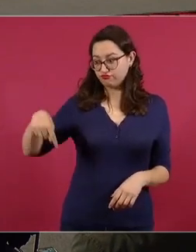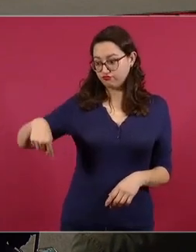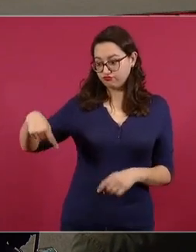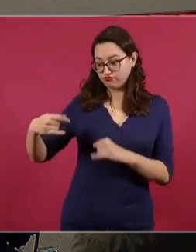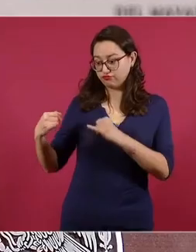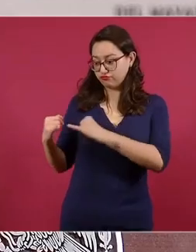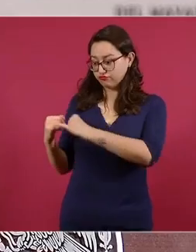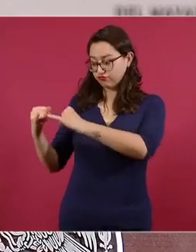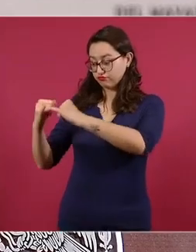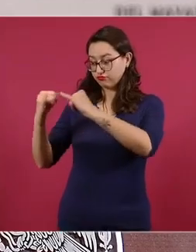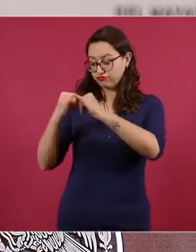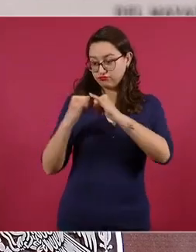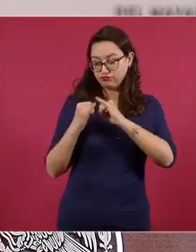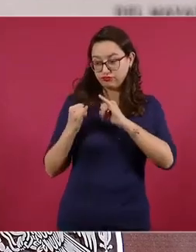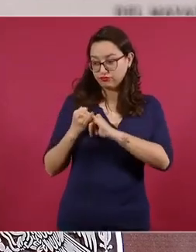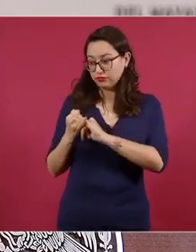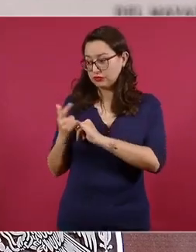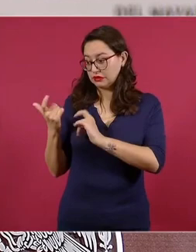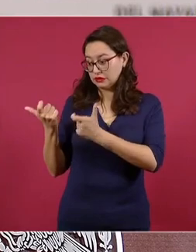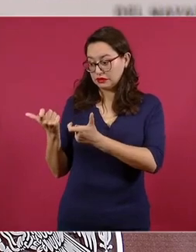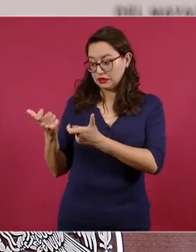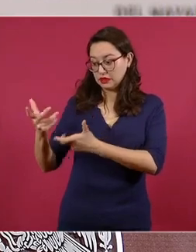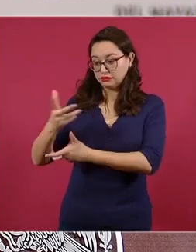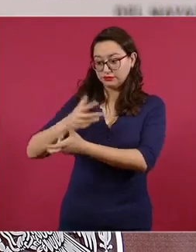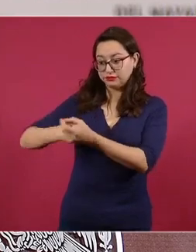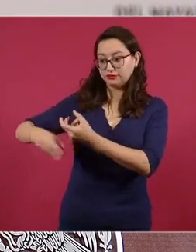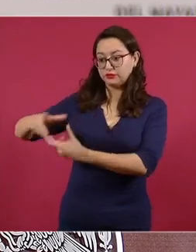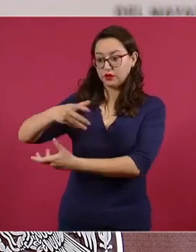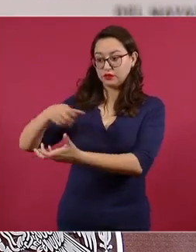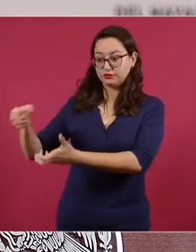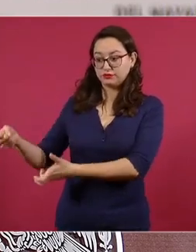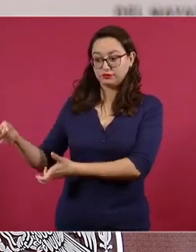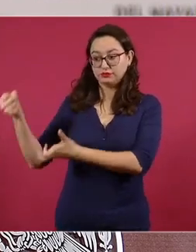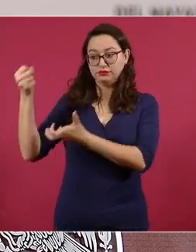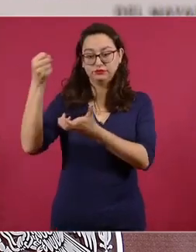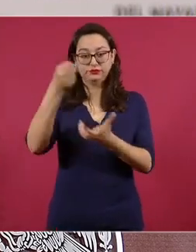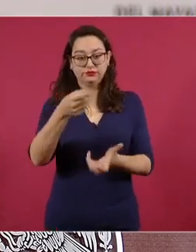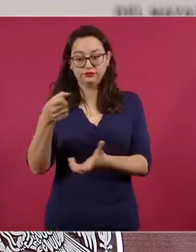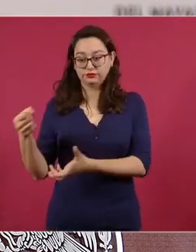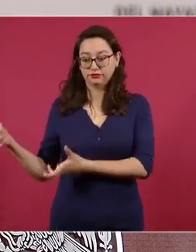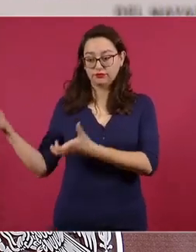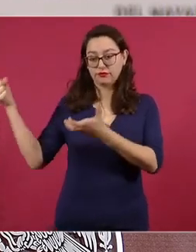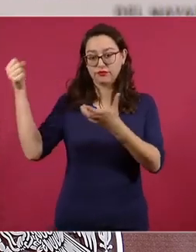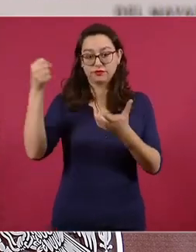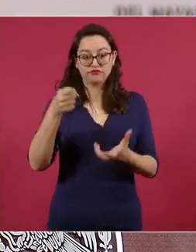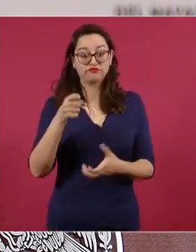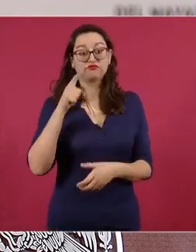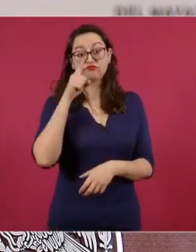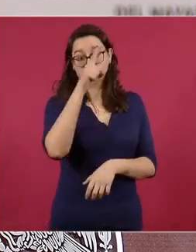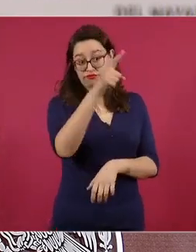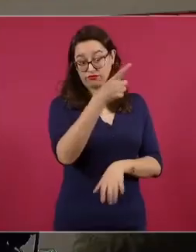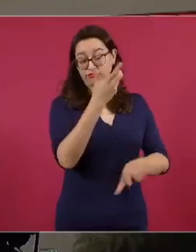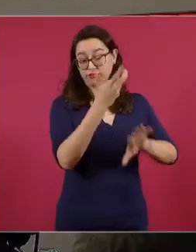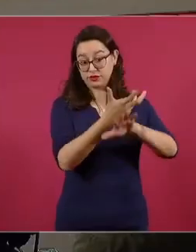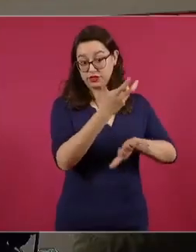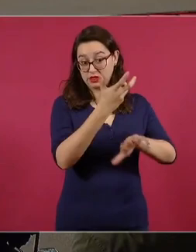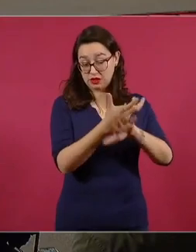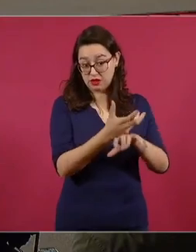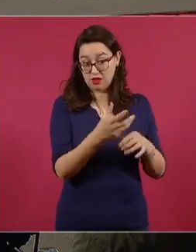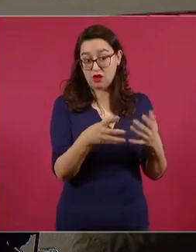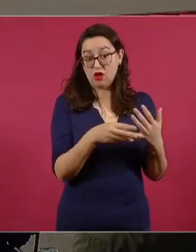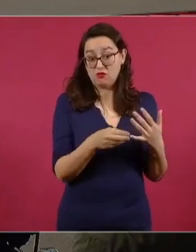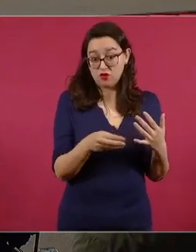y que fueron transferidos a través de paraísos fiscales al estado de Florida